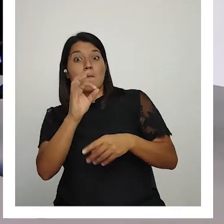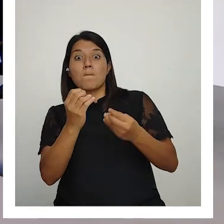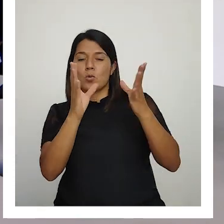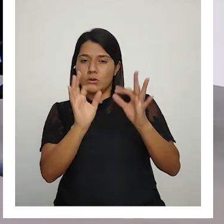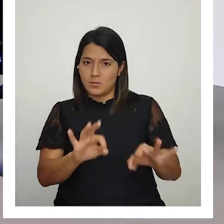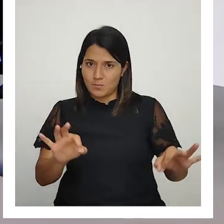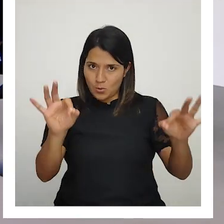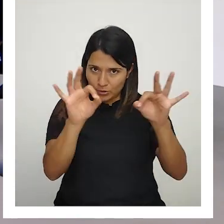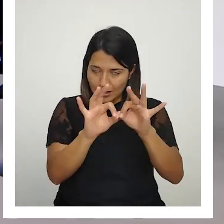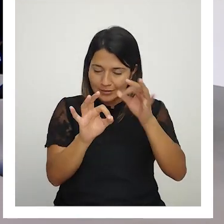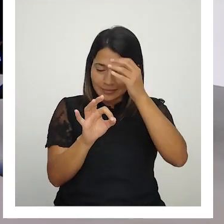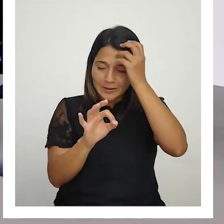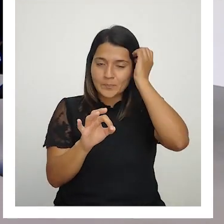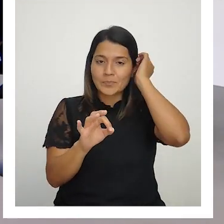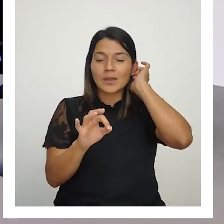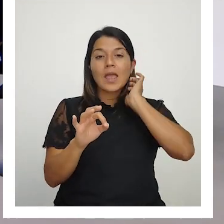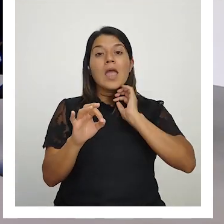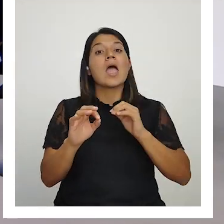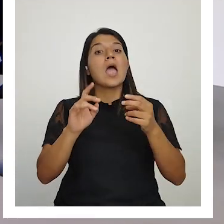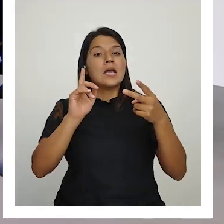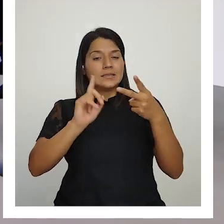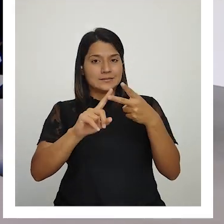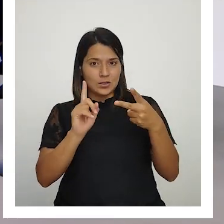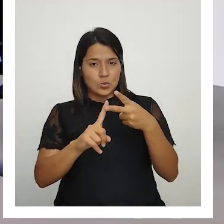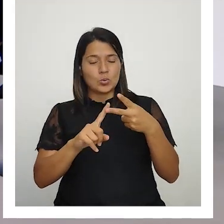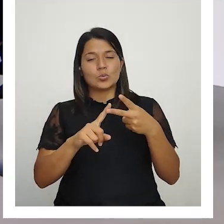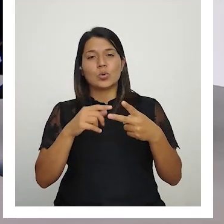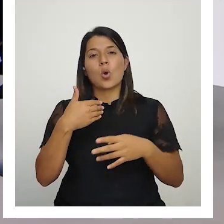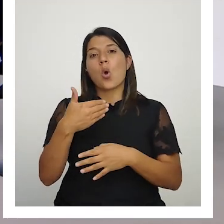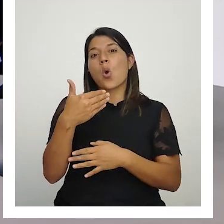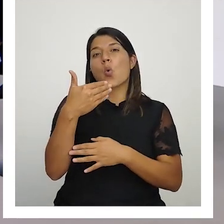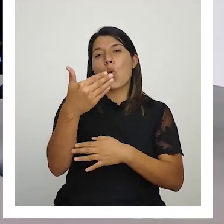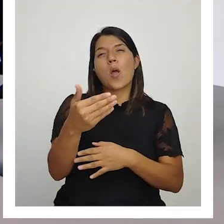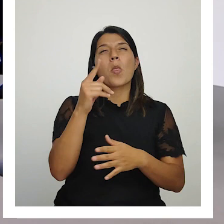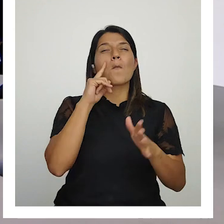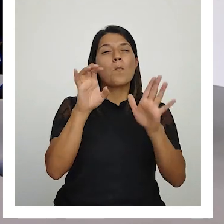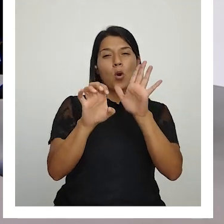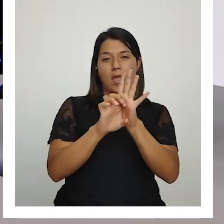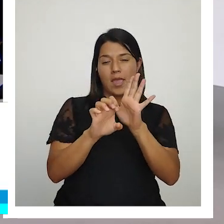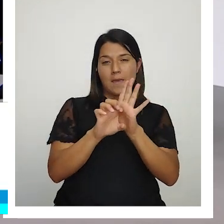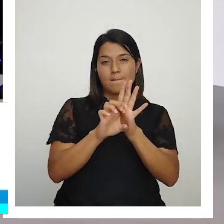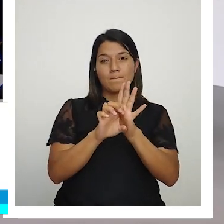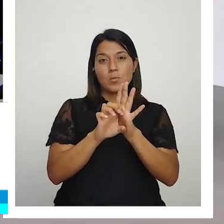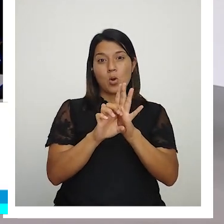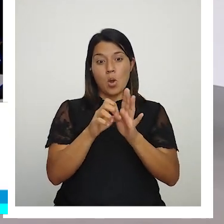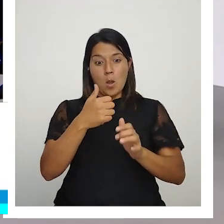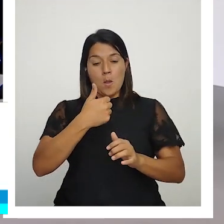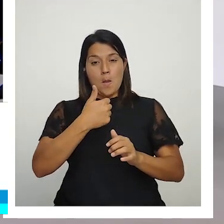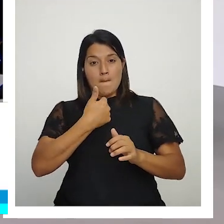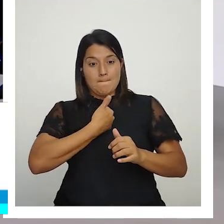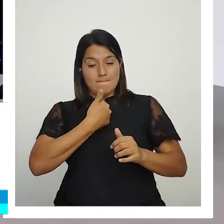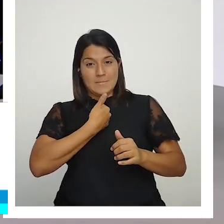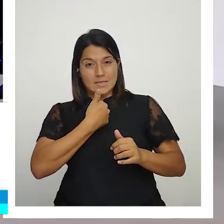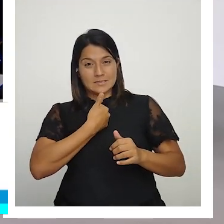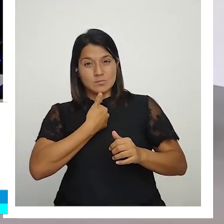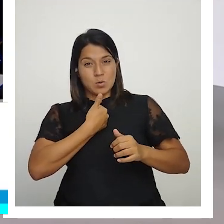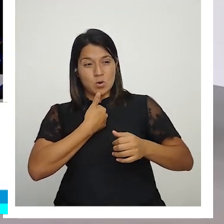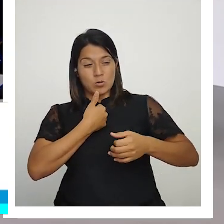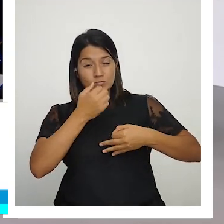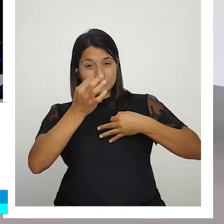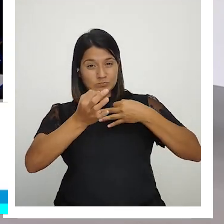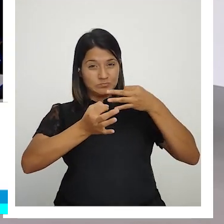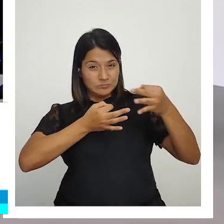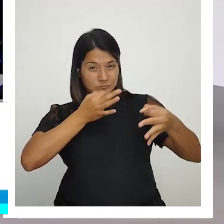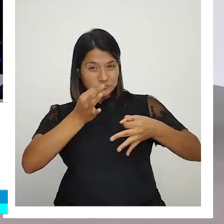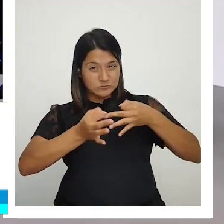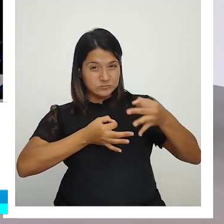importante. Lo segundo es a la hora, por ejemplo, de escribir los ensayos, que traten de